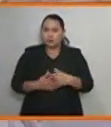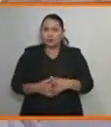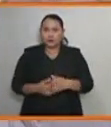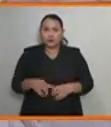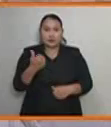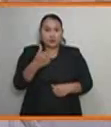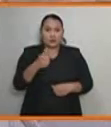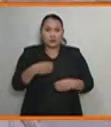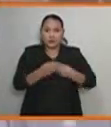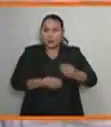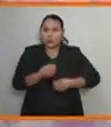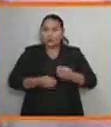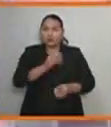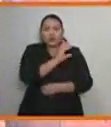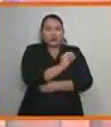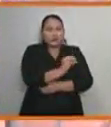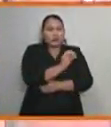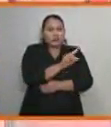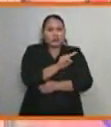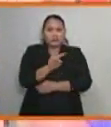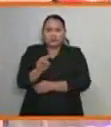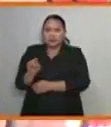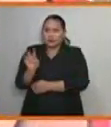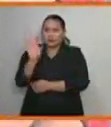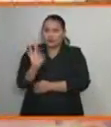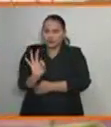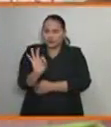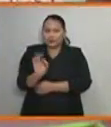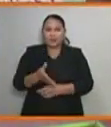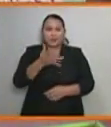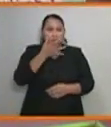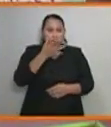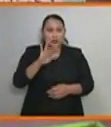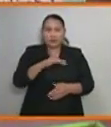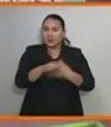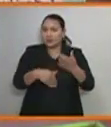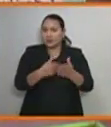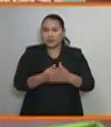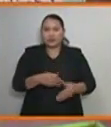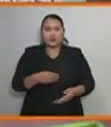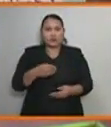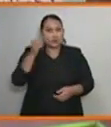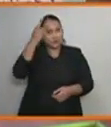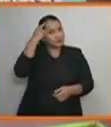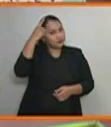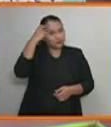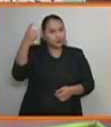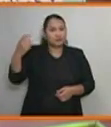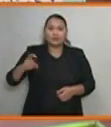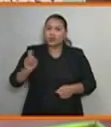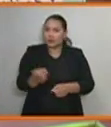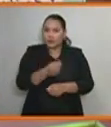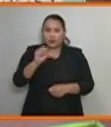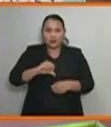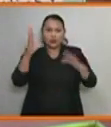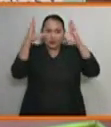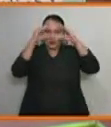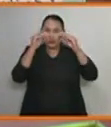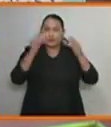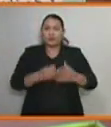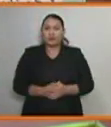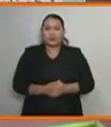10 esferas en el orden del 0 al 9. Muchísima suerte porque vamos a descubrir cuál es el sueño ganador de esta